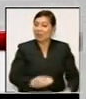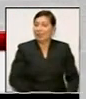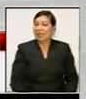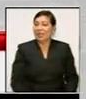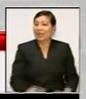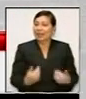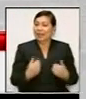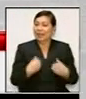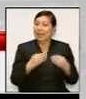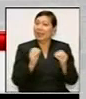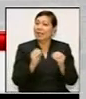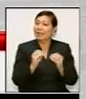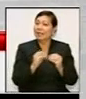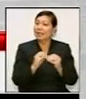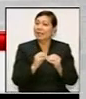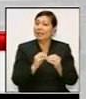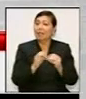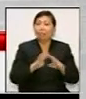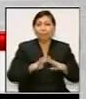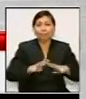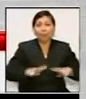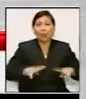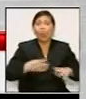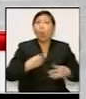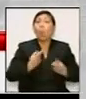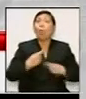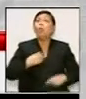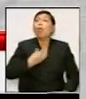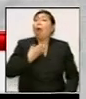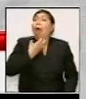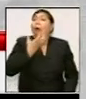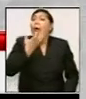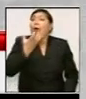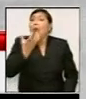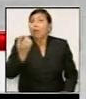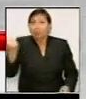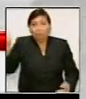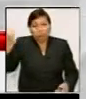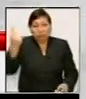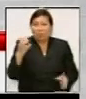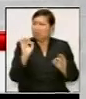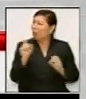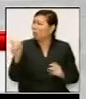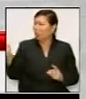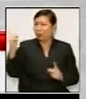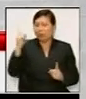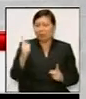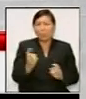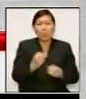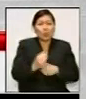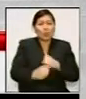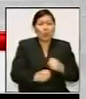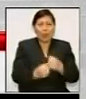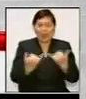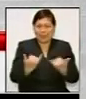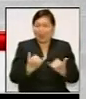oportunidad de tenerlo entre el público en alguno de mis conciertos cuando solía yo venir a cantar hace muchos años a